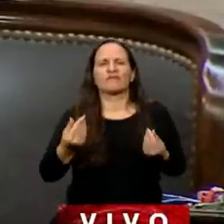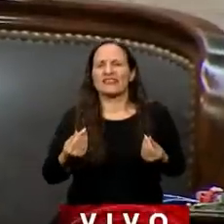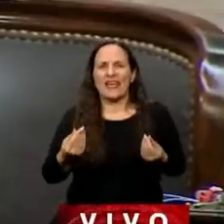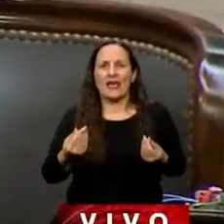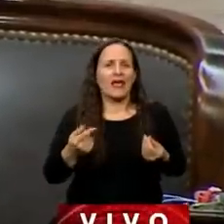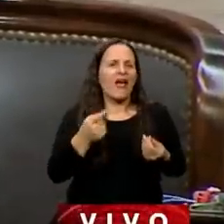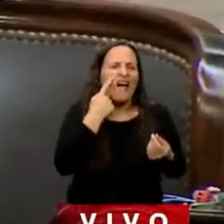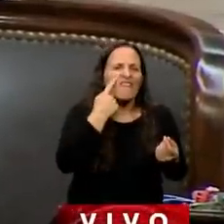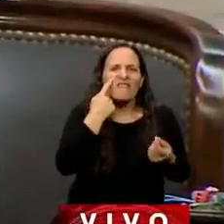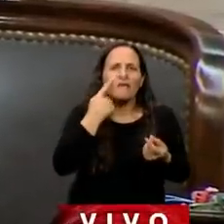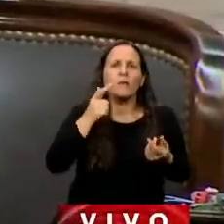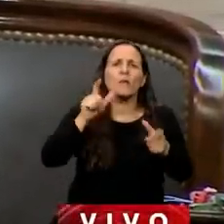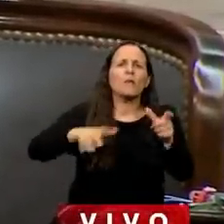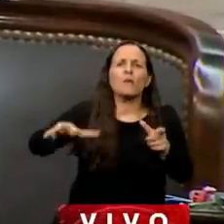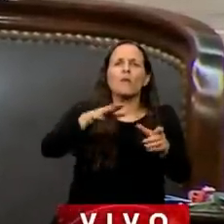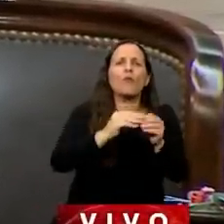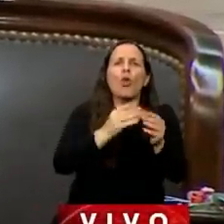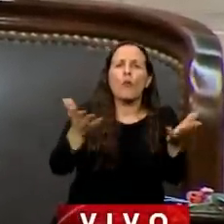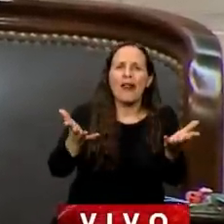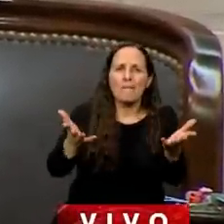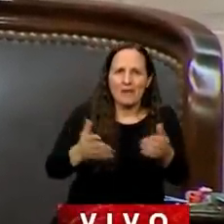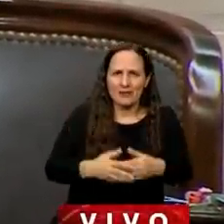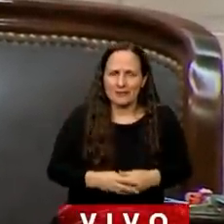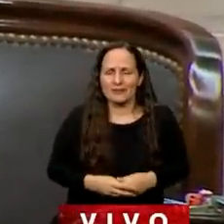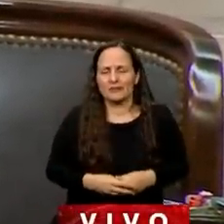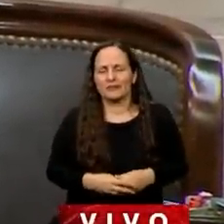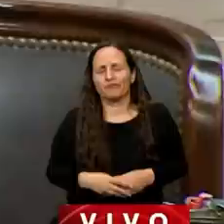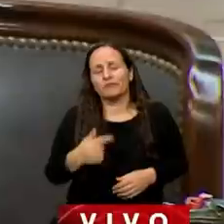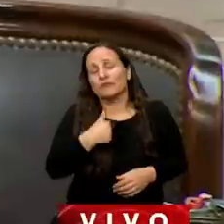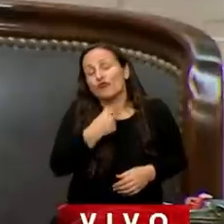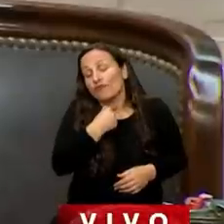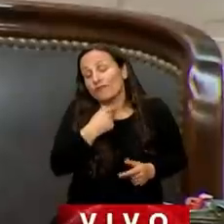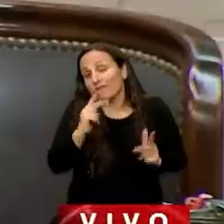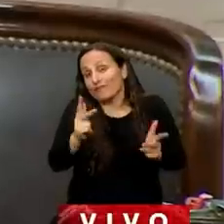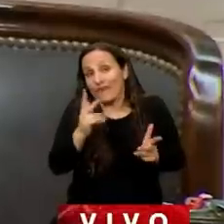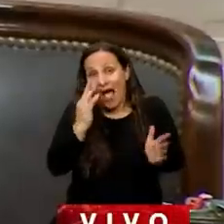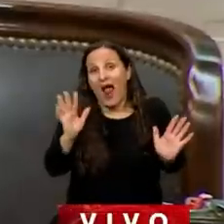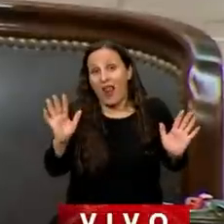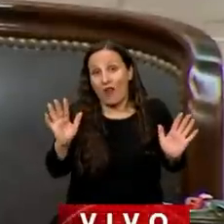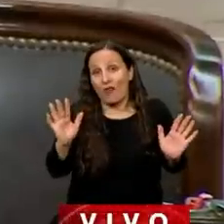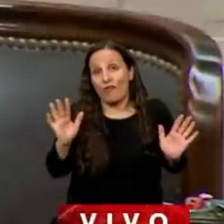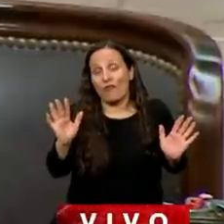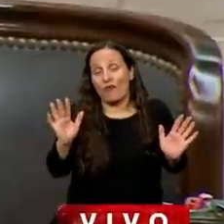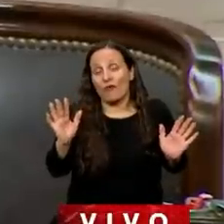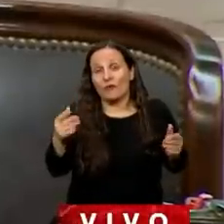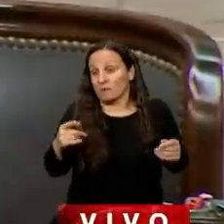problemas de la gente. Y quiero decir algo, hay algo que nos atraviesa a